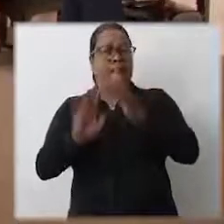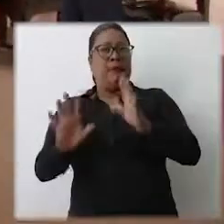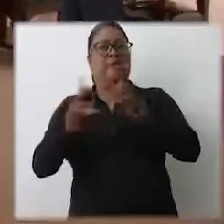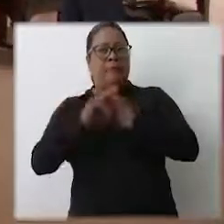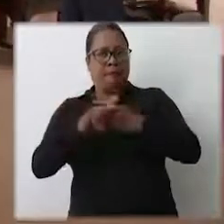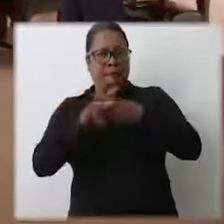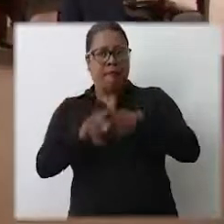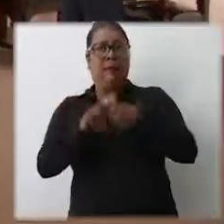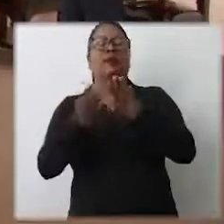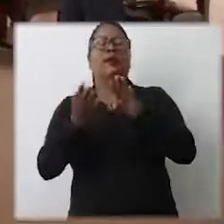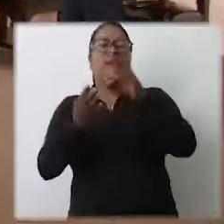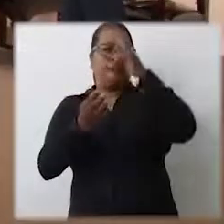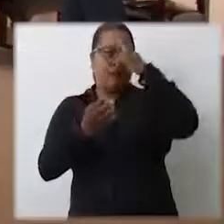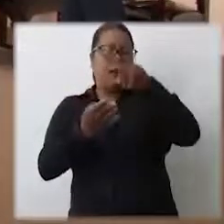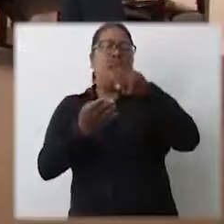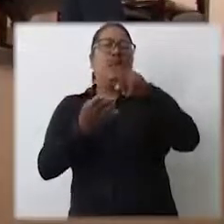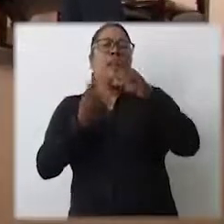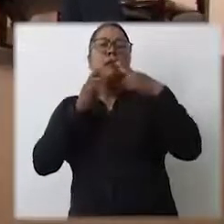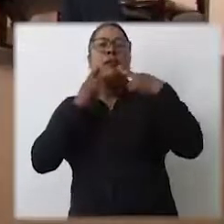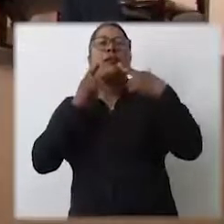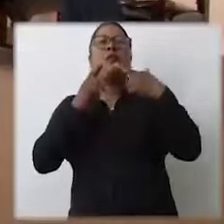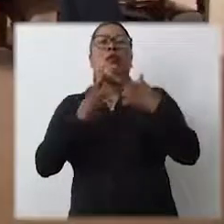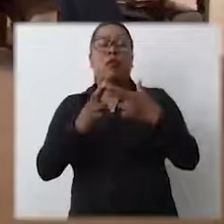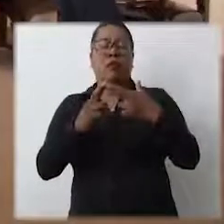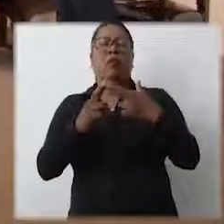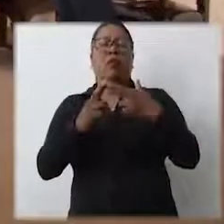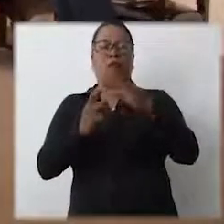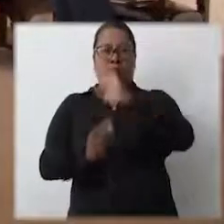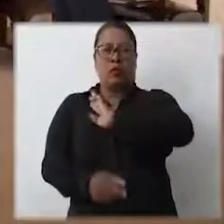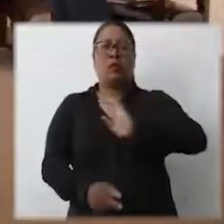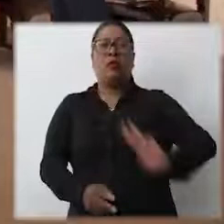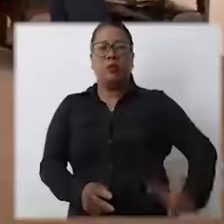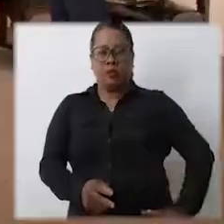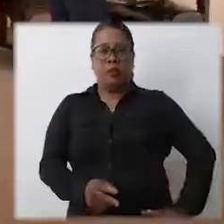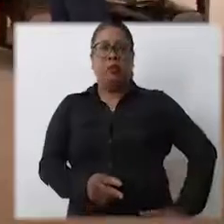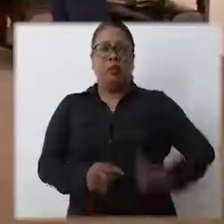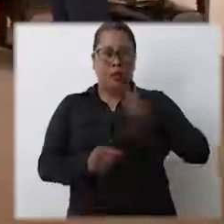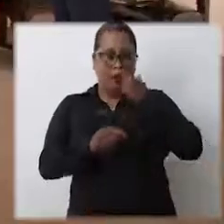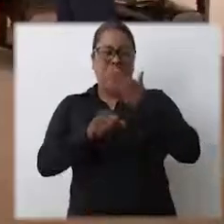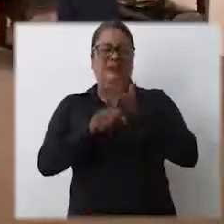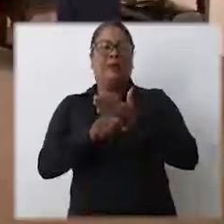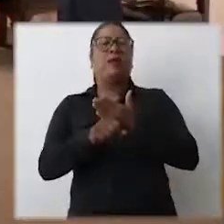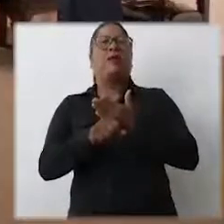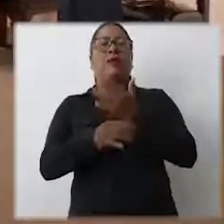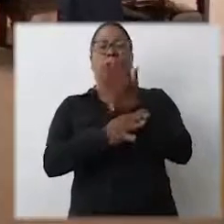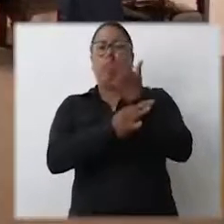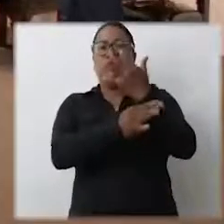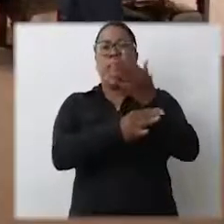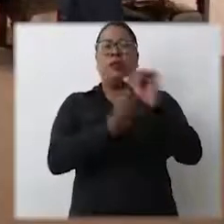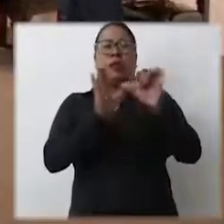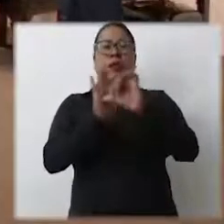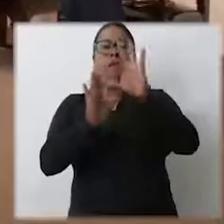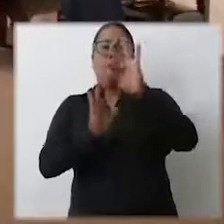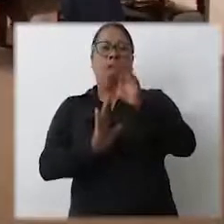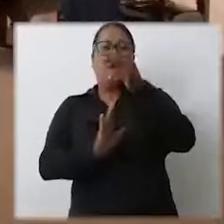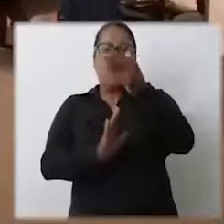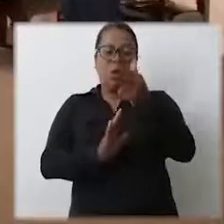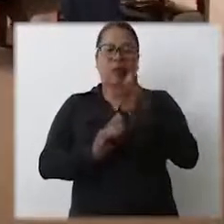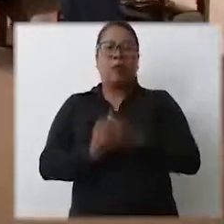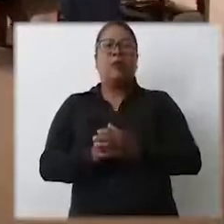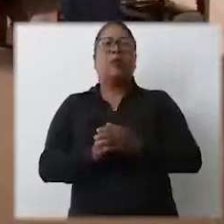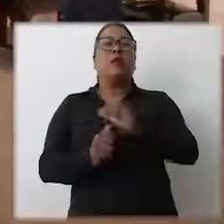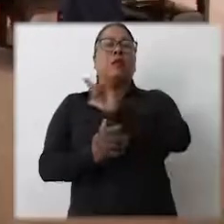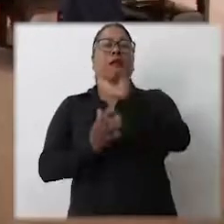del día jueves 17 de febrero del año 2022, declaro legalmente instalada la presente sesión ordinaria de Cabildo